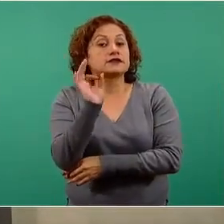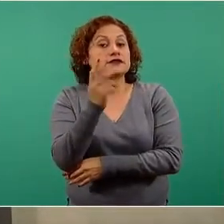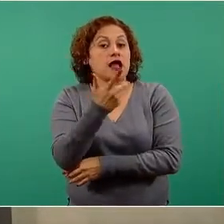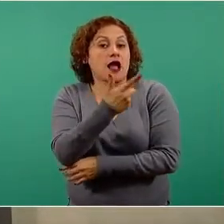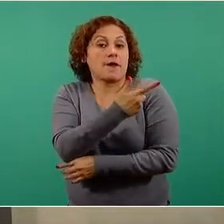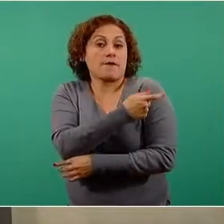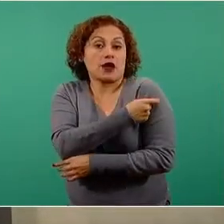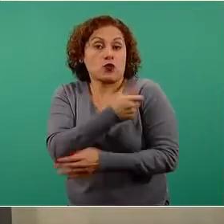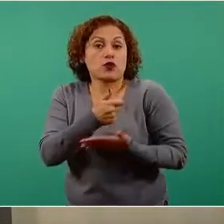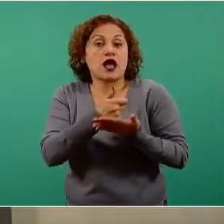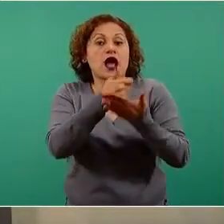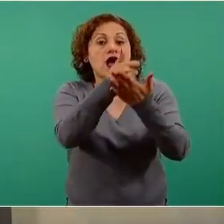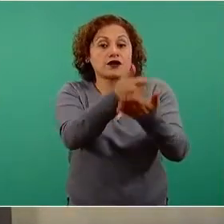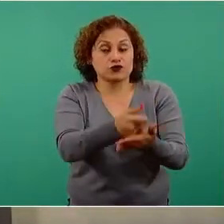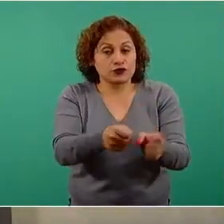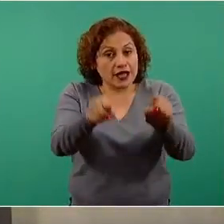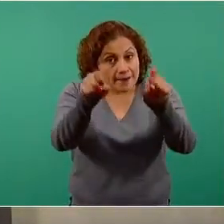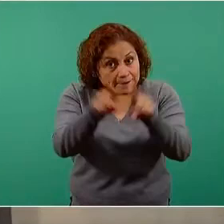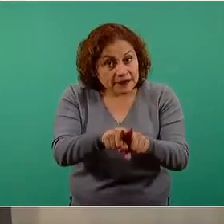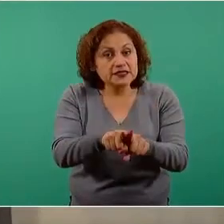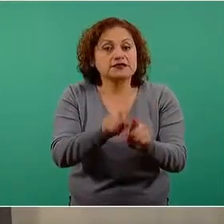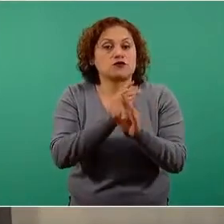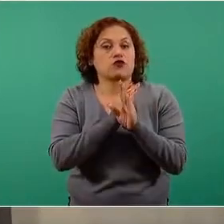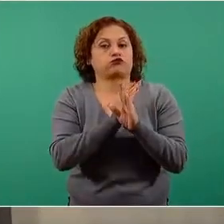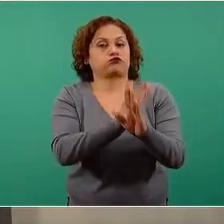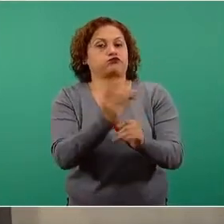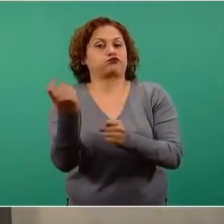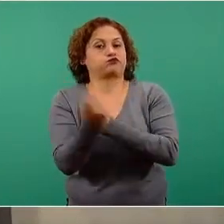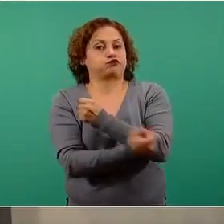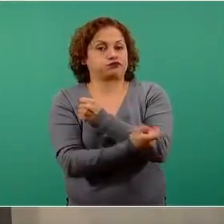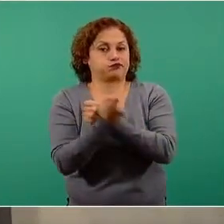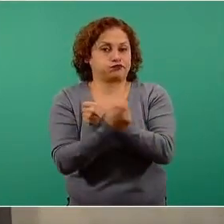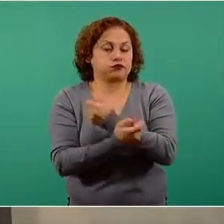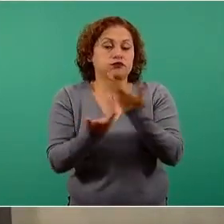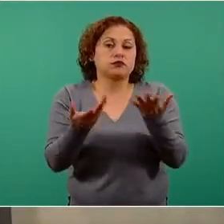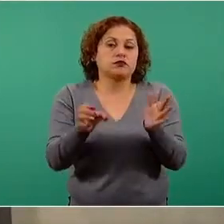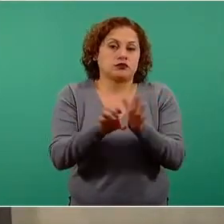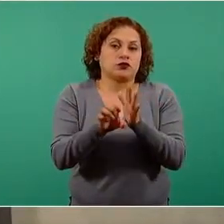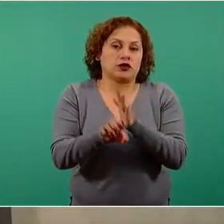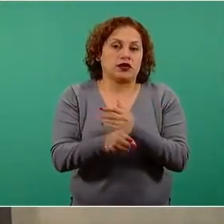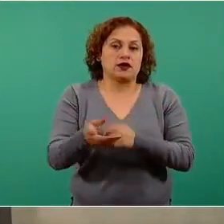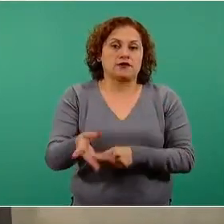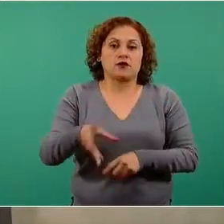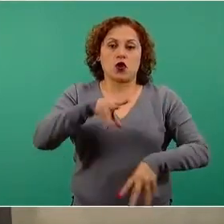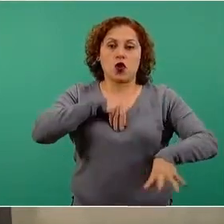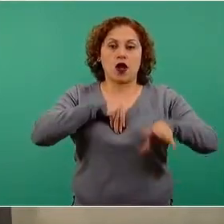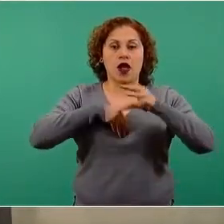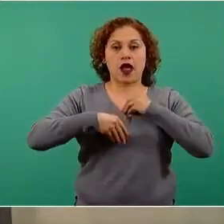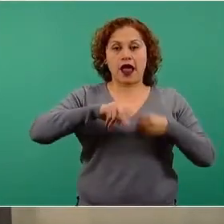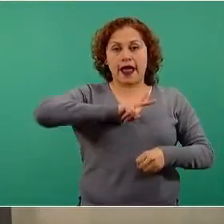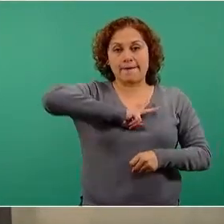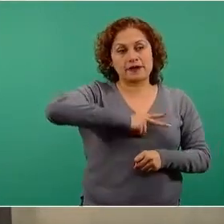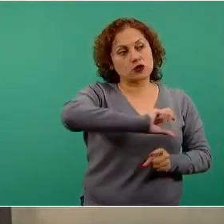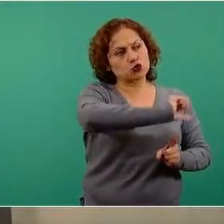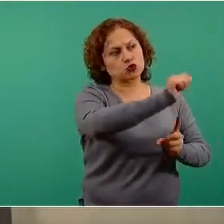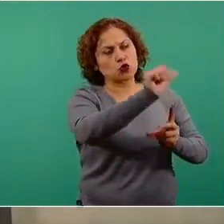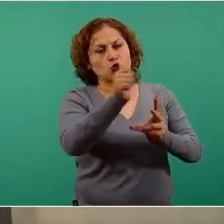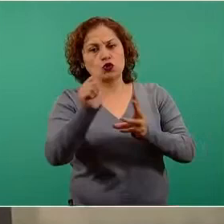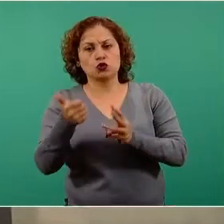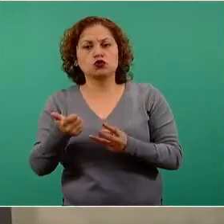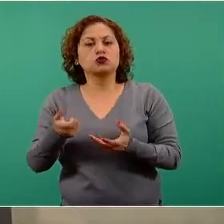inmunidad esterilizante, es decir, la capacidad de inhibir la propagación de los virus. Insisto, aún no